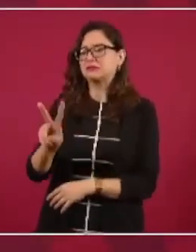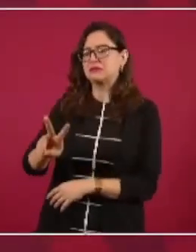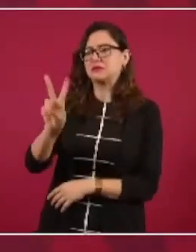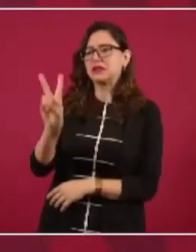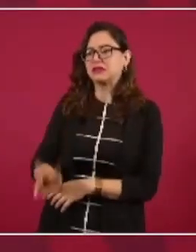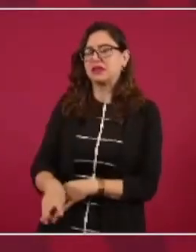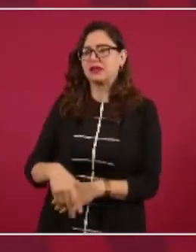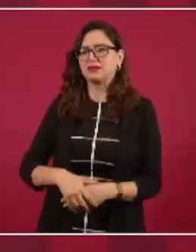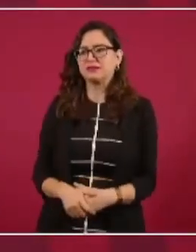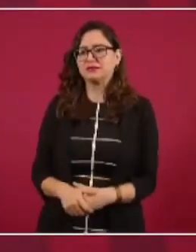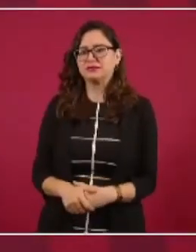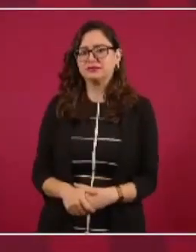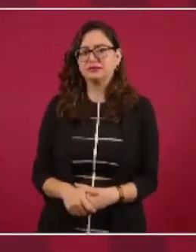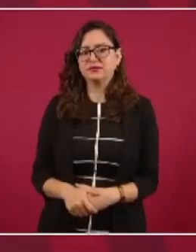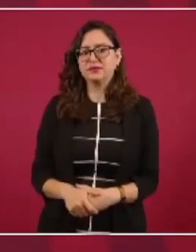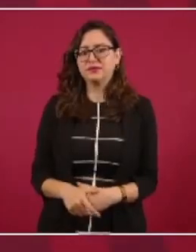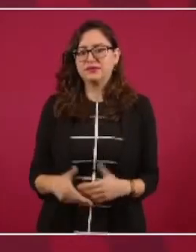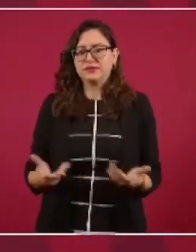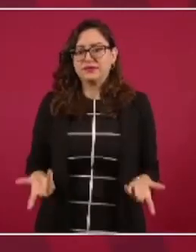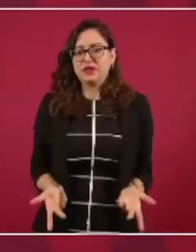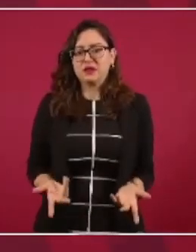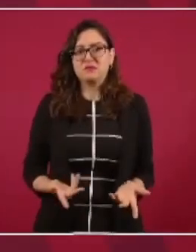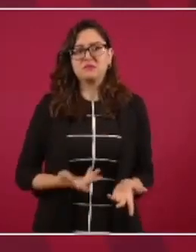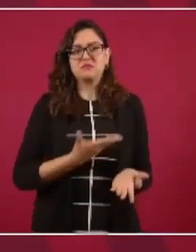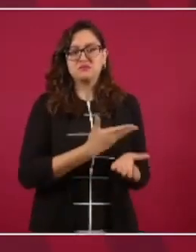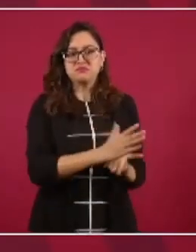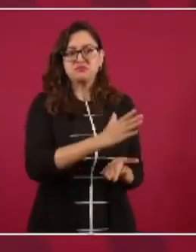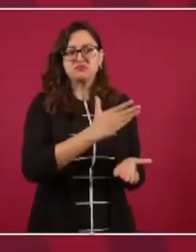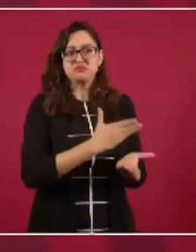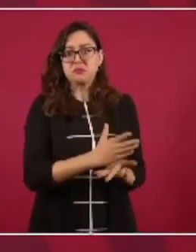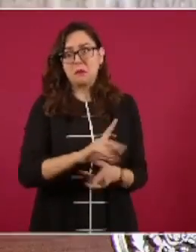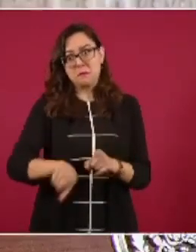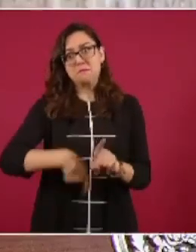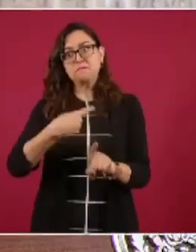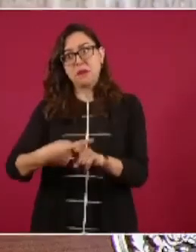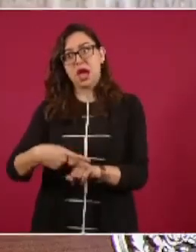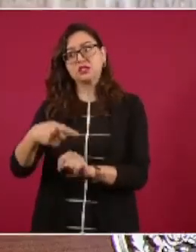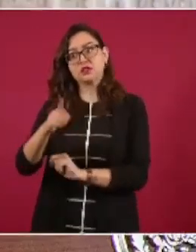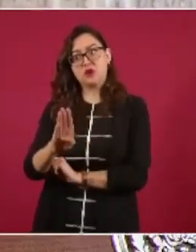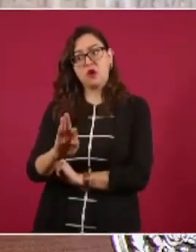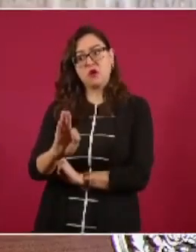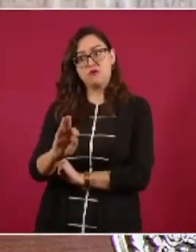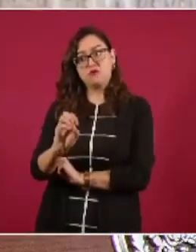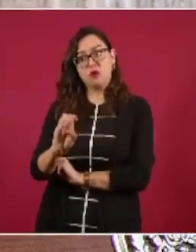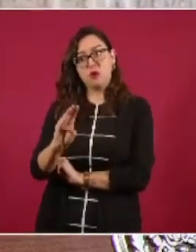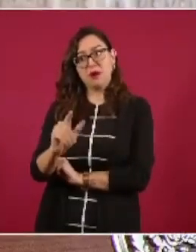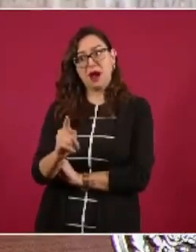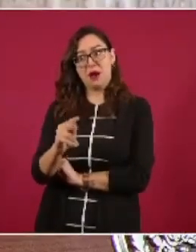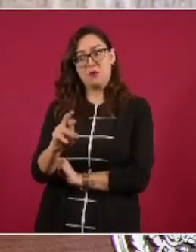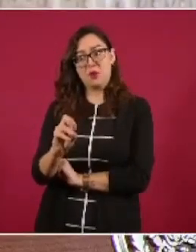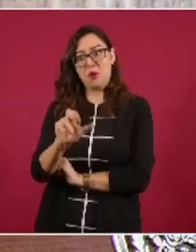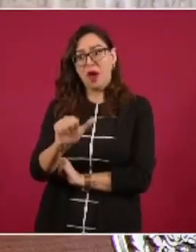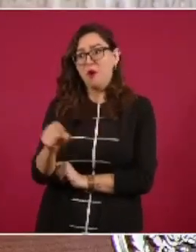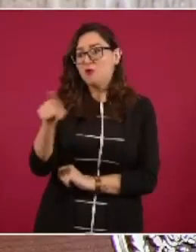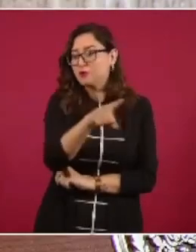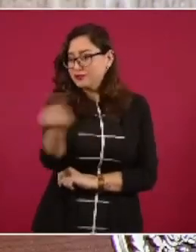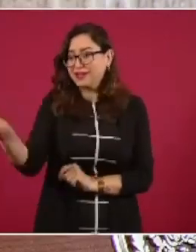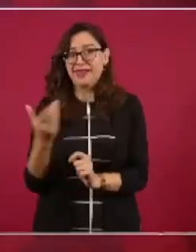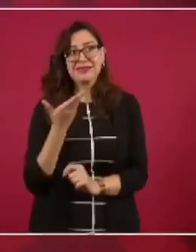que se ha pagado de servicio de deuda solo del FOBAPROA, que ustedes aprobaron.